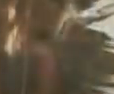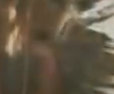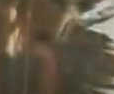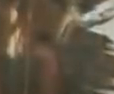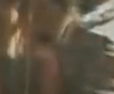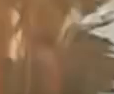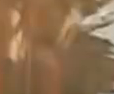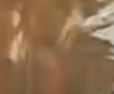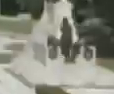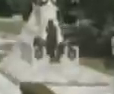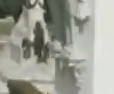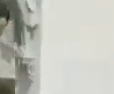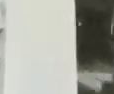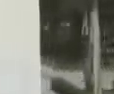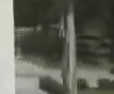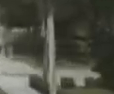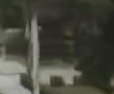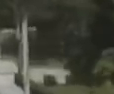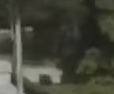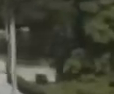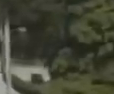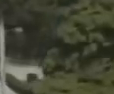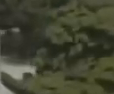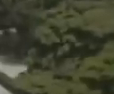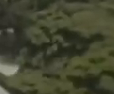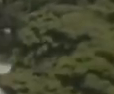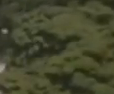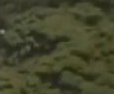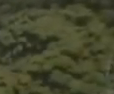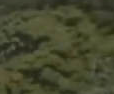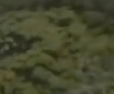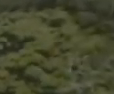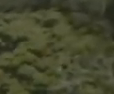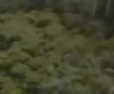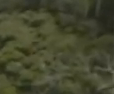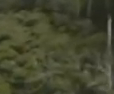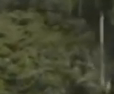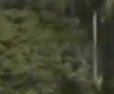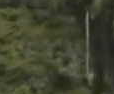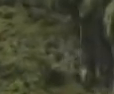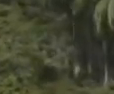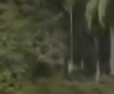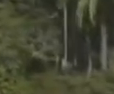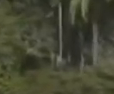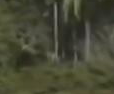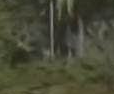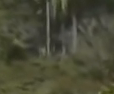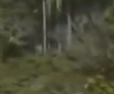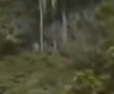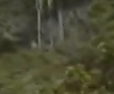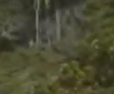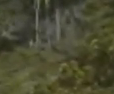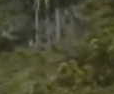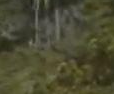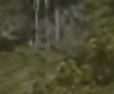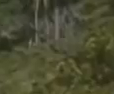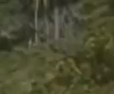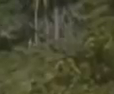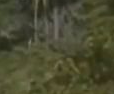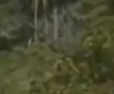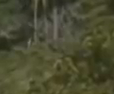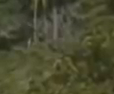año bicentenario 2022 ha de marcar una senda de dicha, desarrollo y